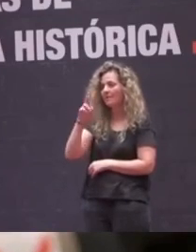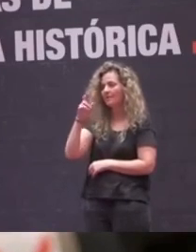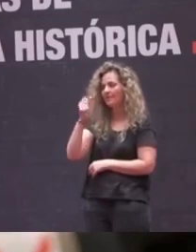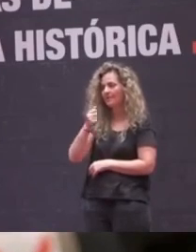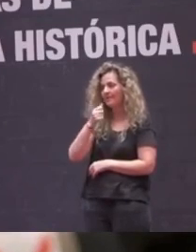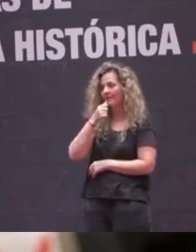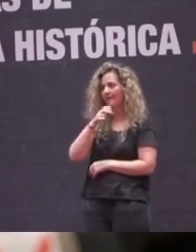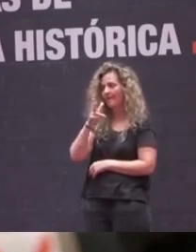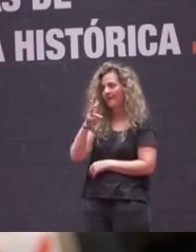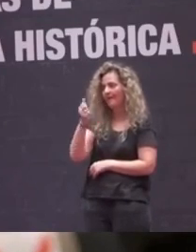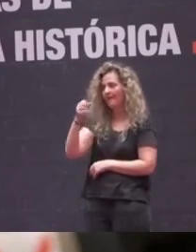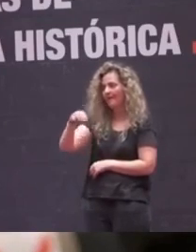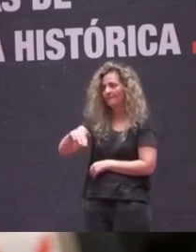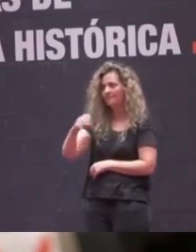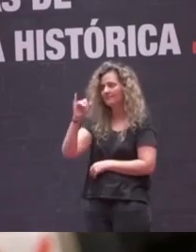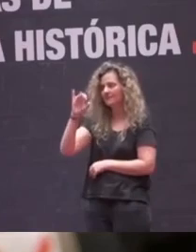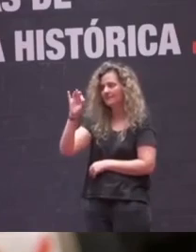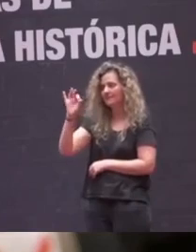Tercera cuestión.